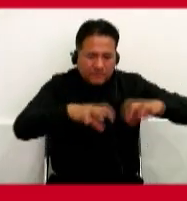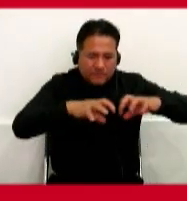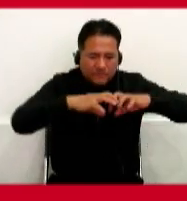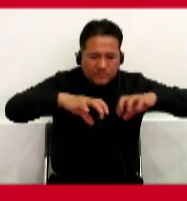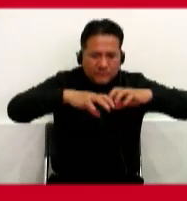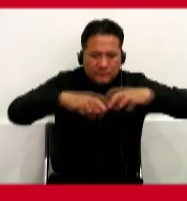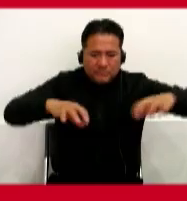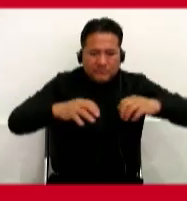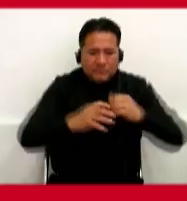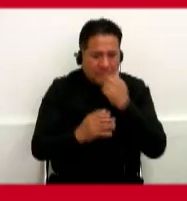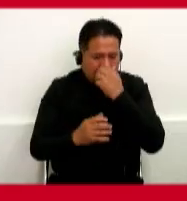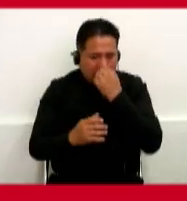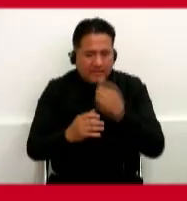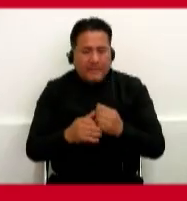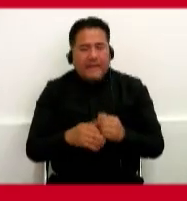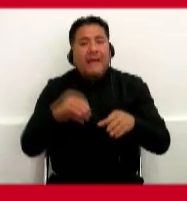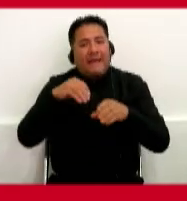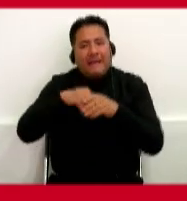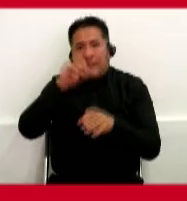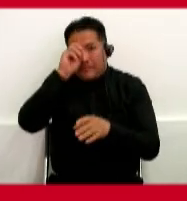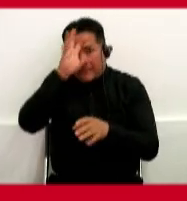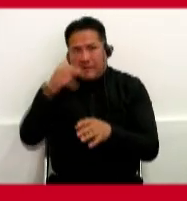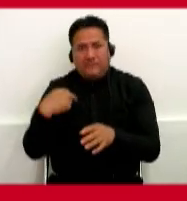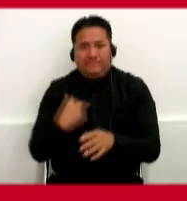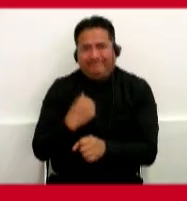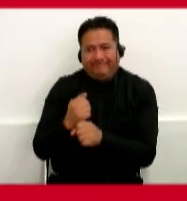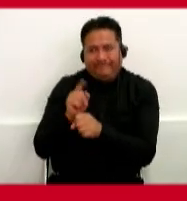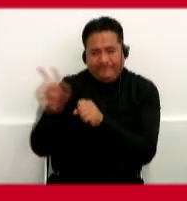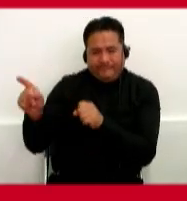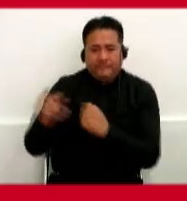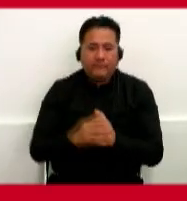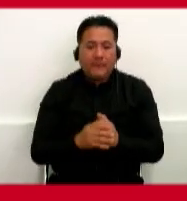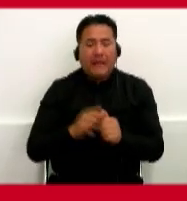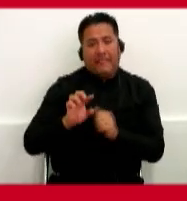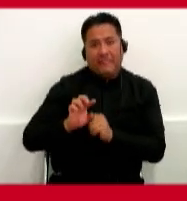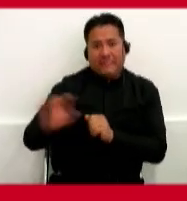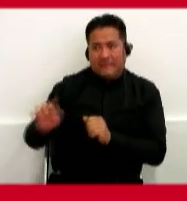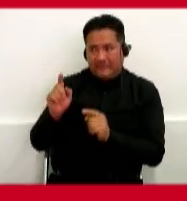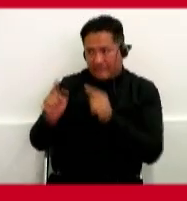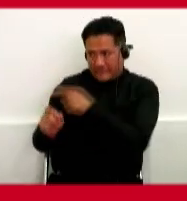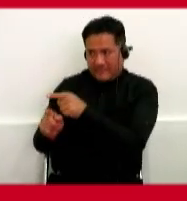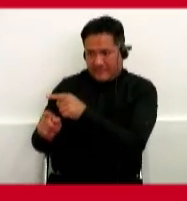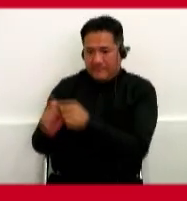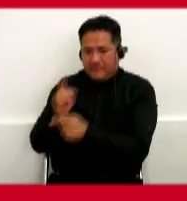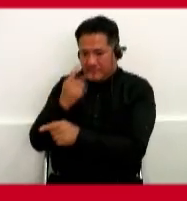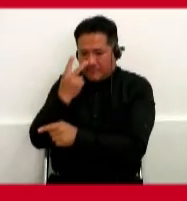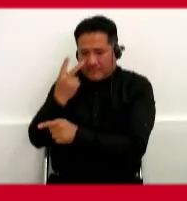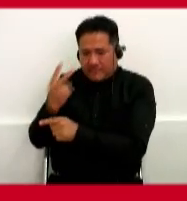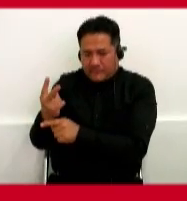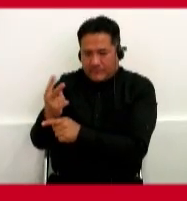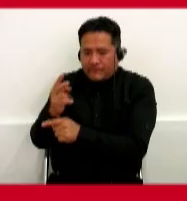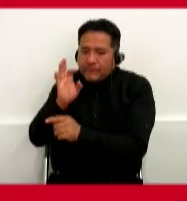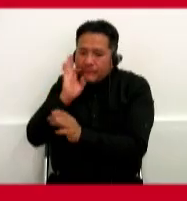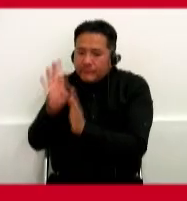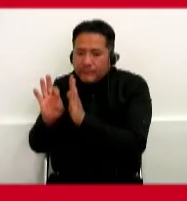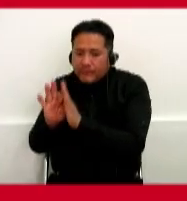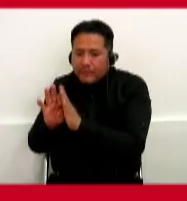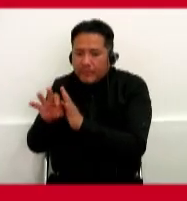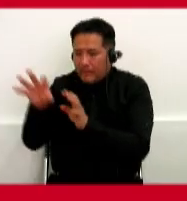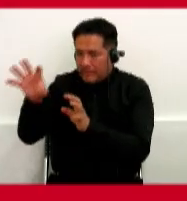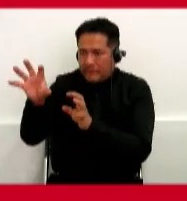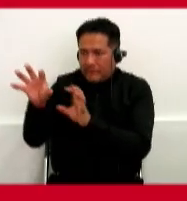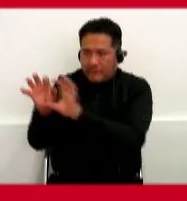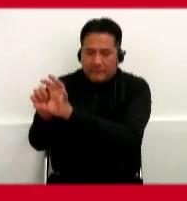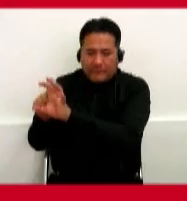que tenemos en Andaichagua. Al lado derecho, en la parte superior, pueden ver ustedes una fotografía de una